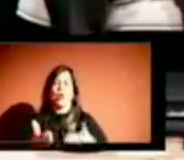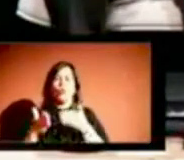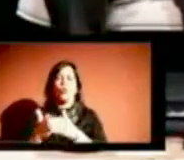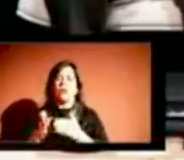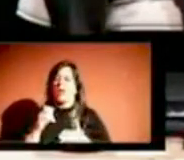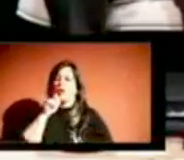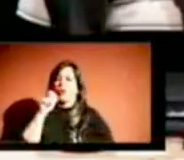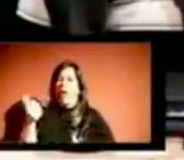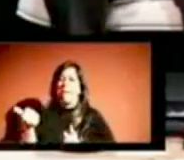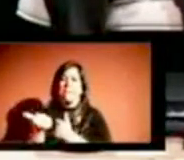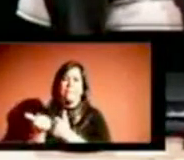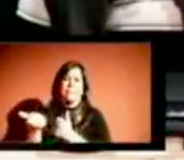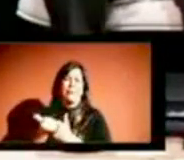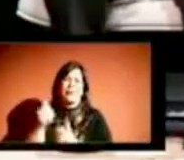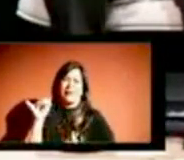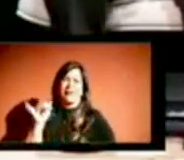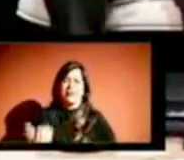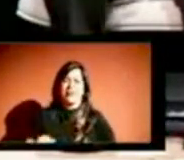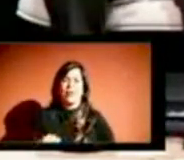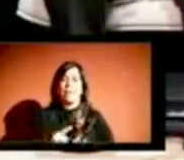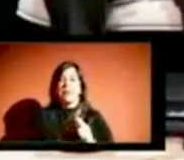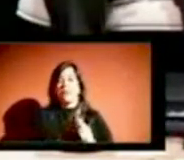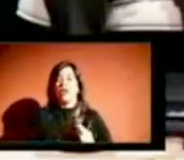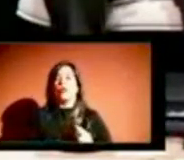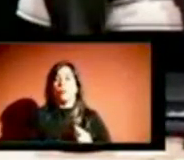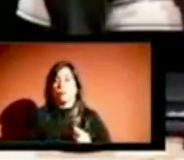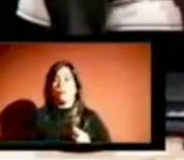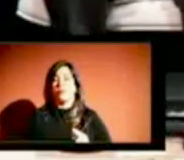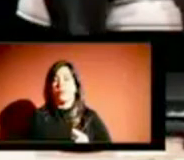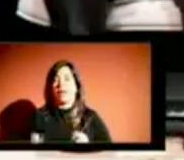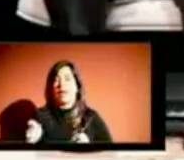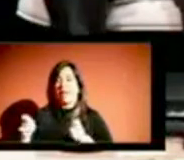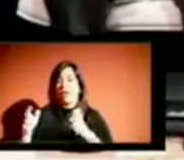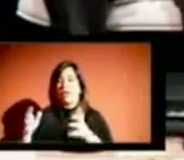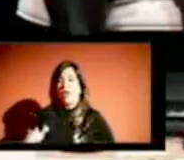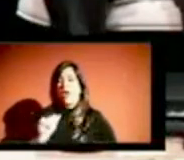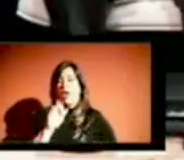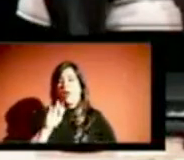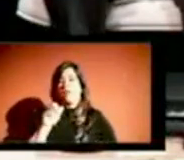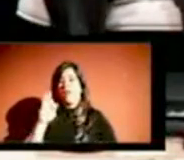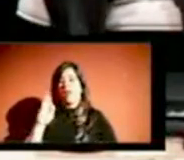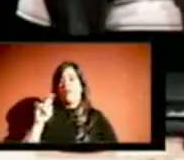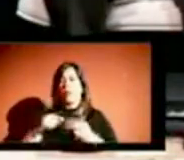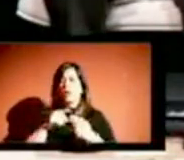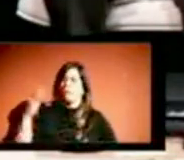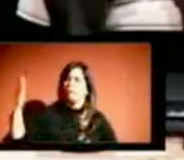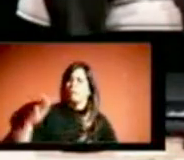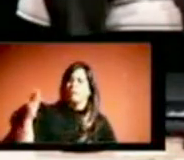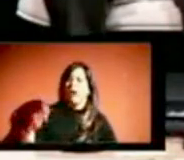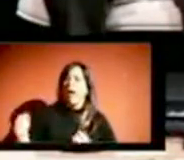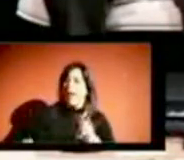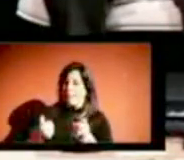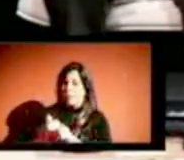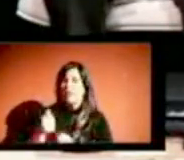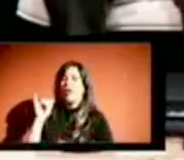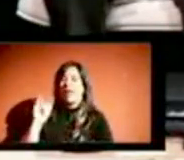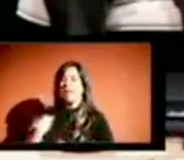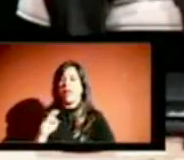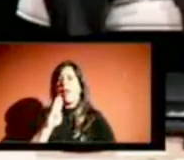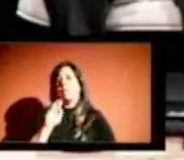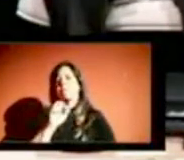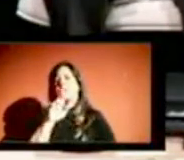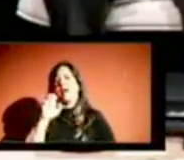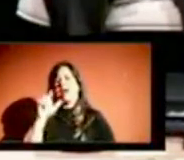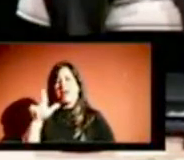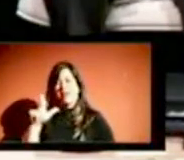lo favorecía. Sin embargo, el director de AFAF en su ponencia favoreció ese barril. Entonces,